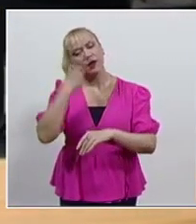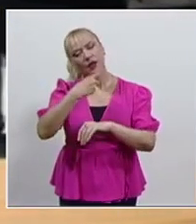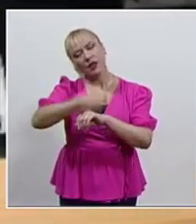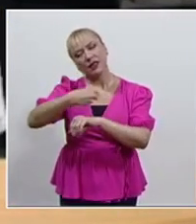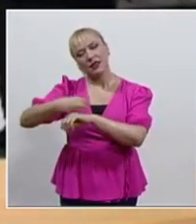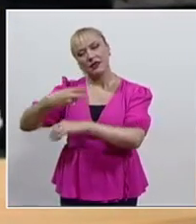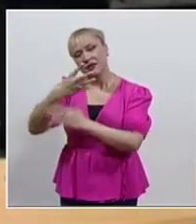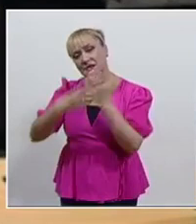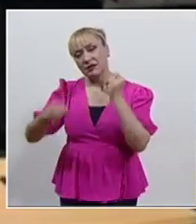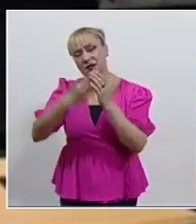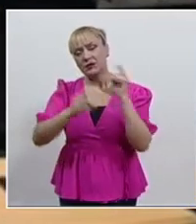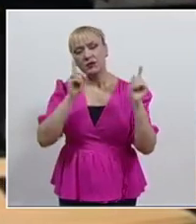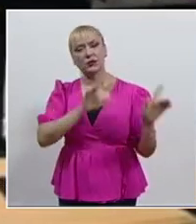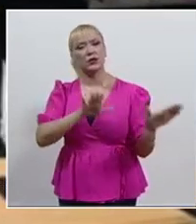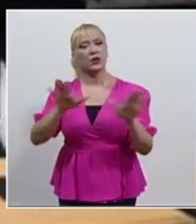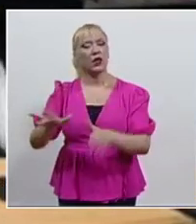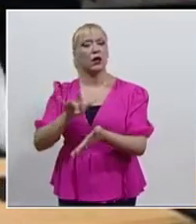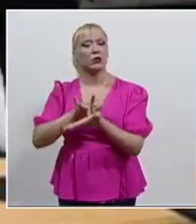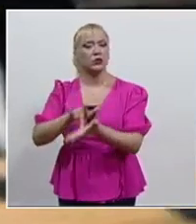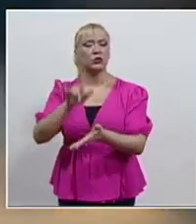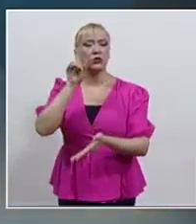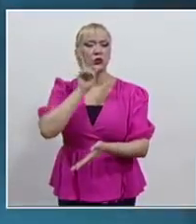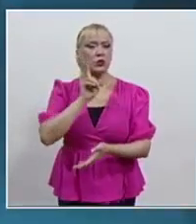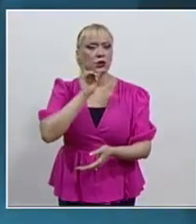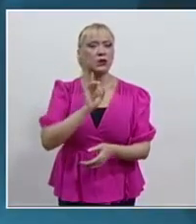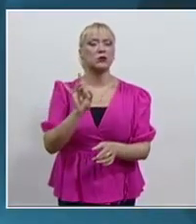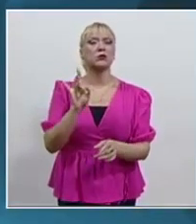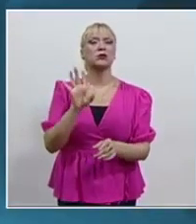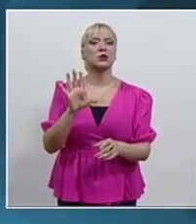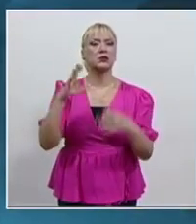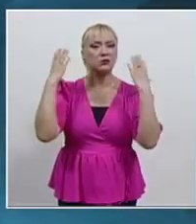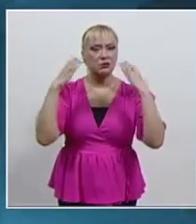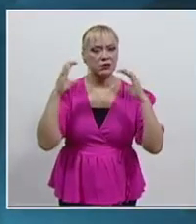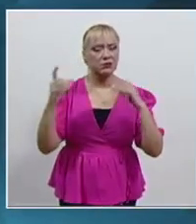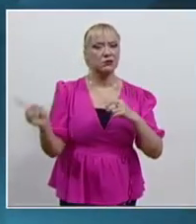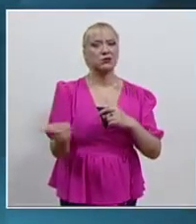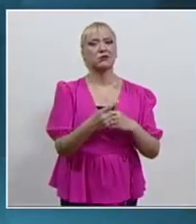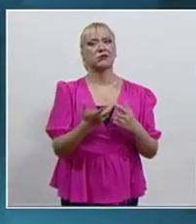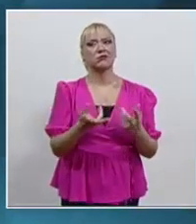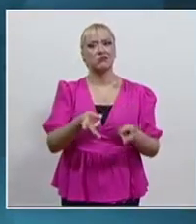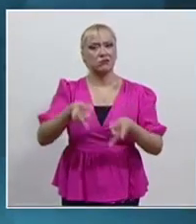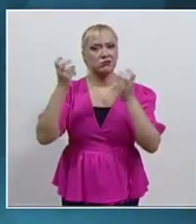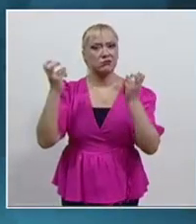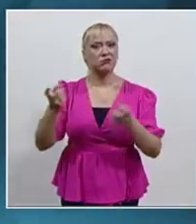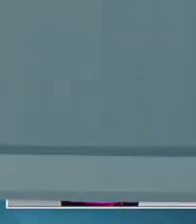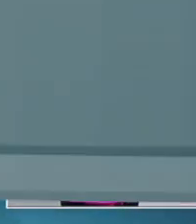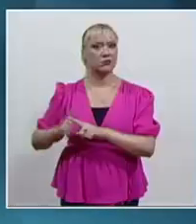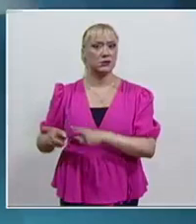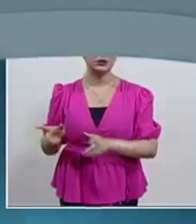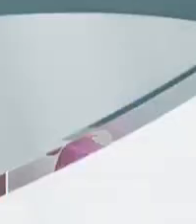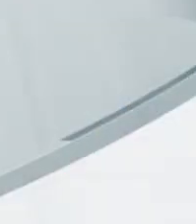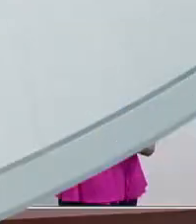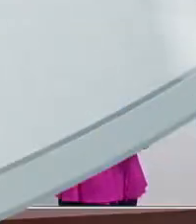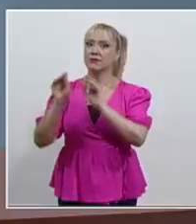Grit into Grace, que apoya a mujeres víctimas de explotación sexual y de trata de personas.